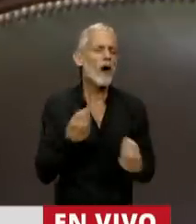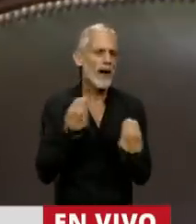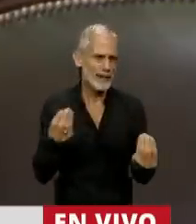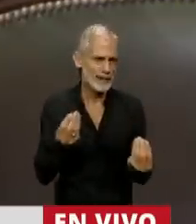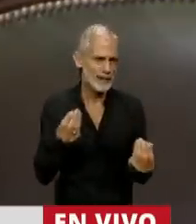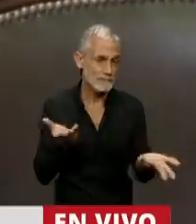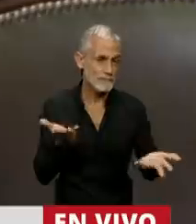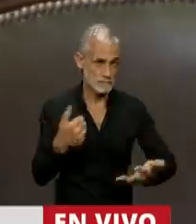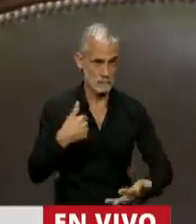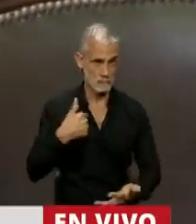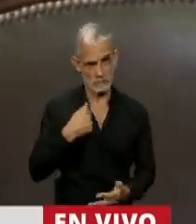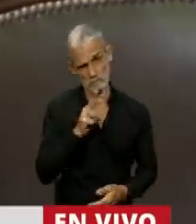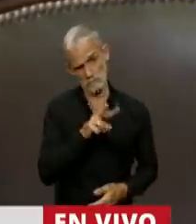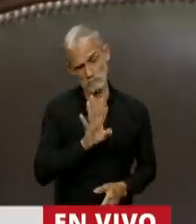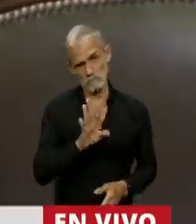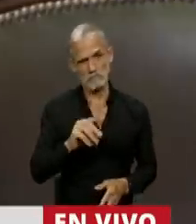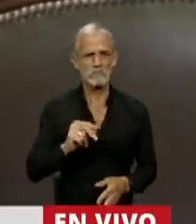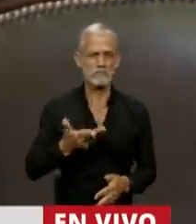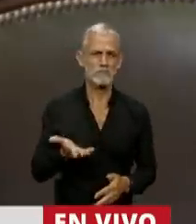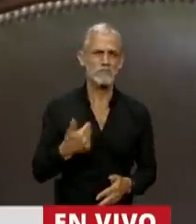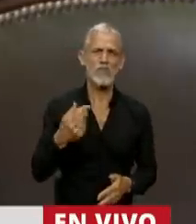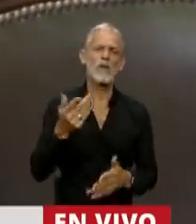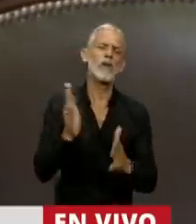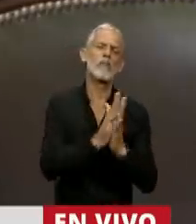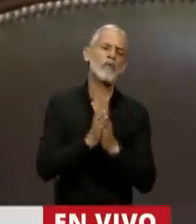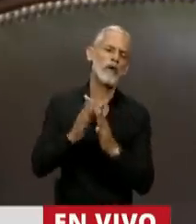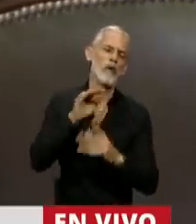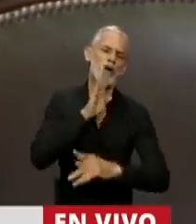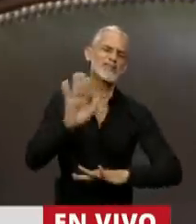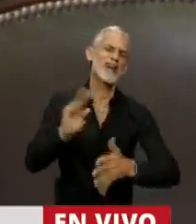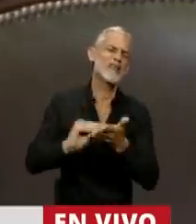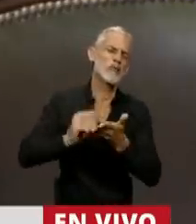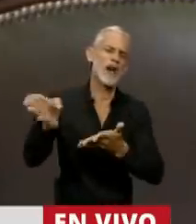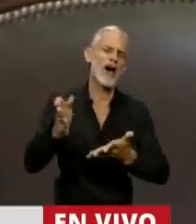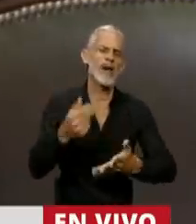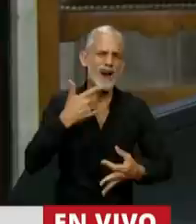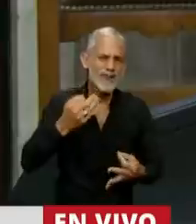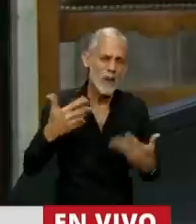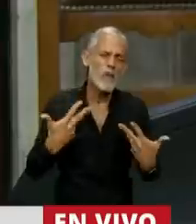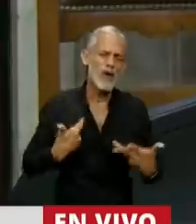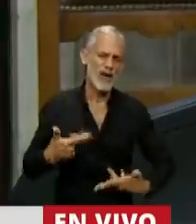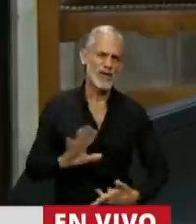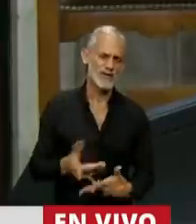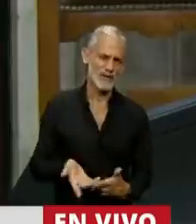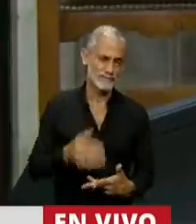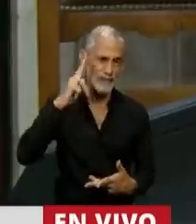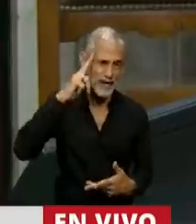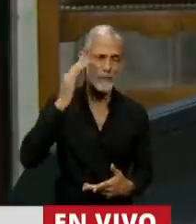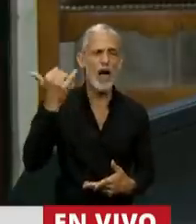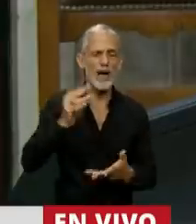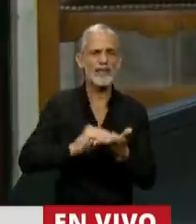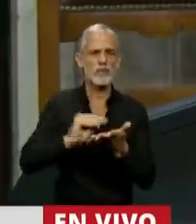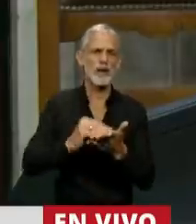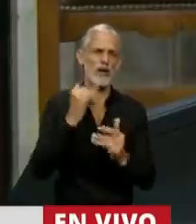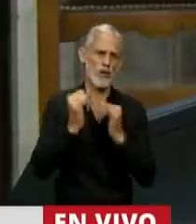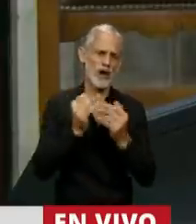lo que uno ve... Señor presidente, ¿le puede decir? Diputada, ¿podría... La verdad... respetar que hay un diputado